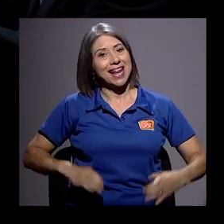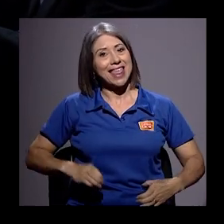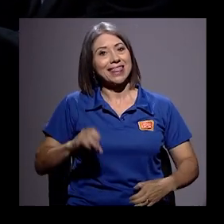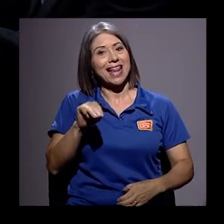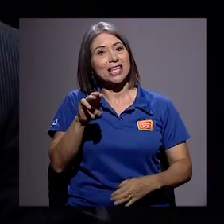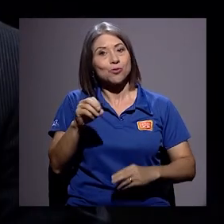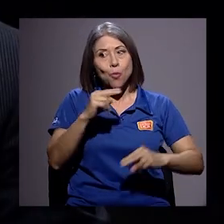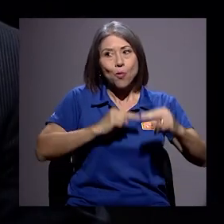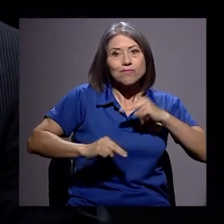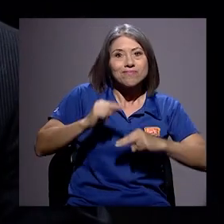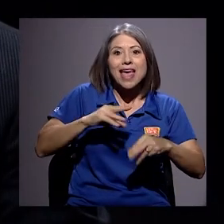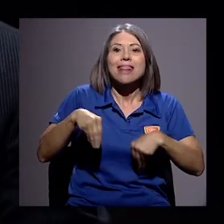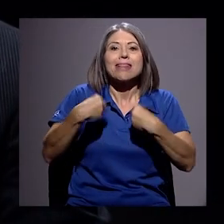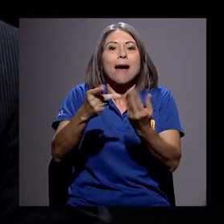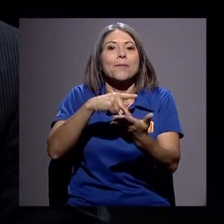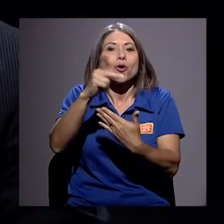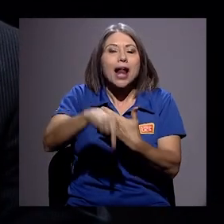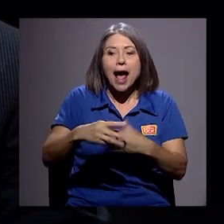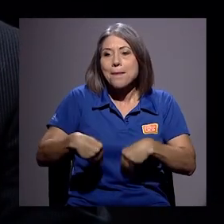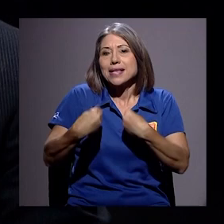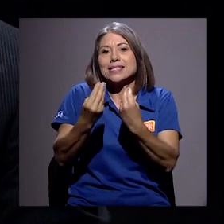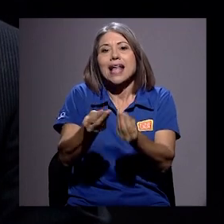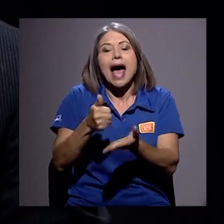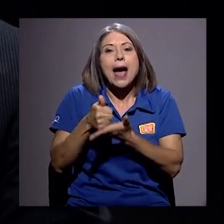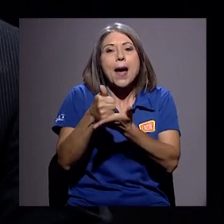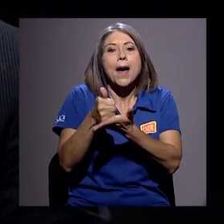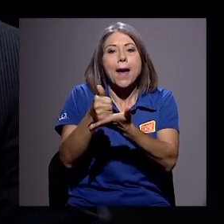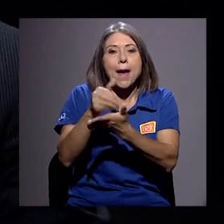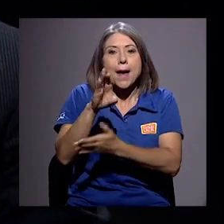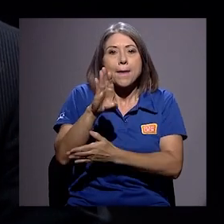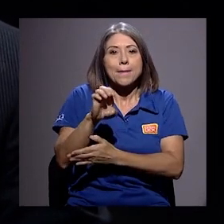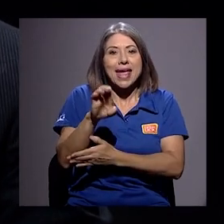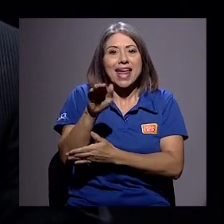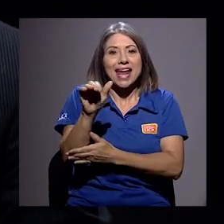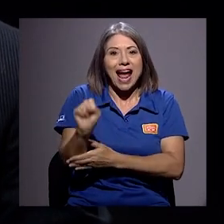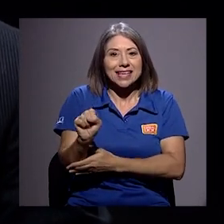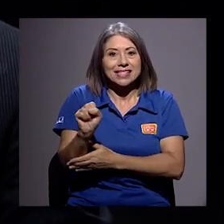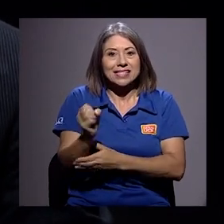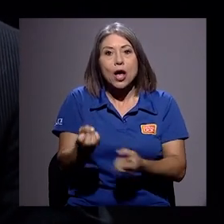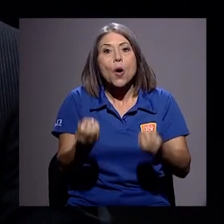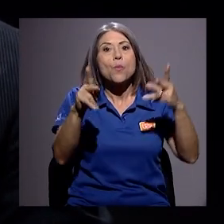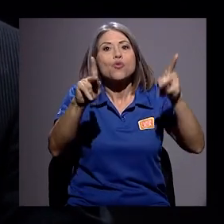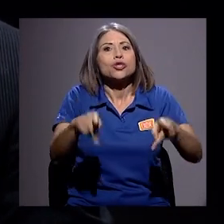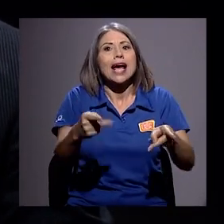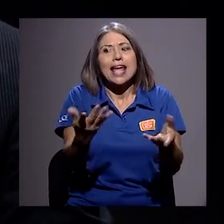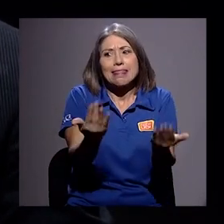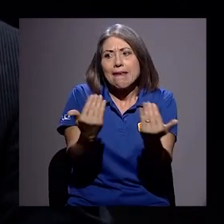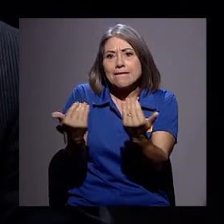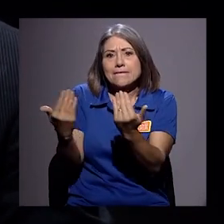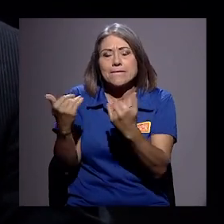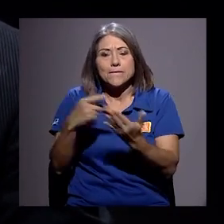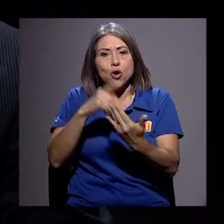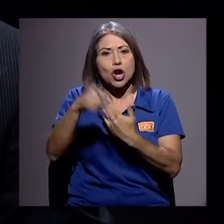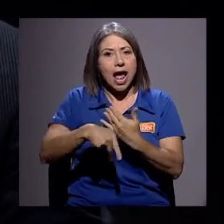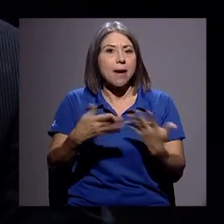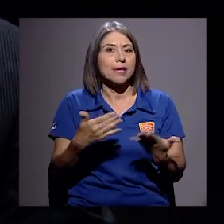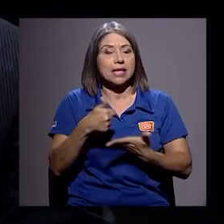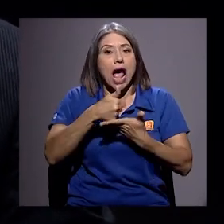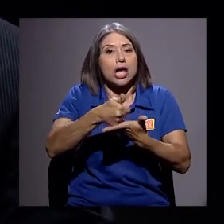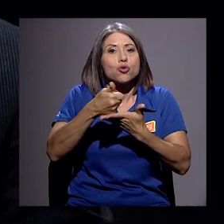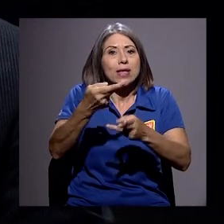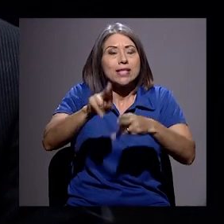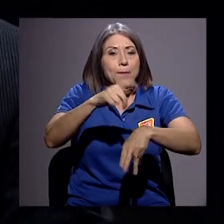programas becas mucha digamos mucha inclusión de gente en cierto tipo de programas ayudas temporales